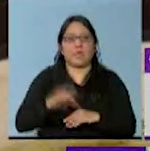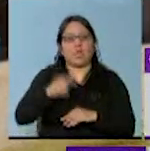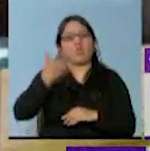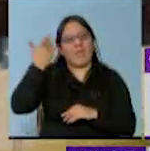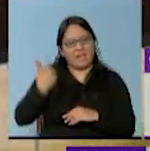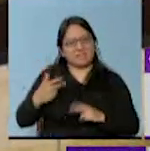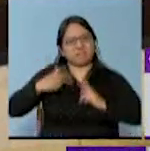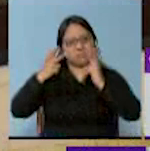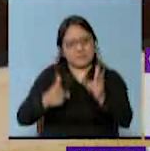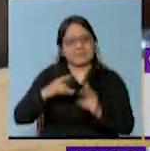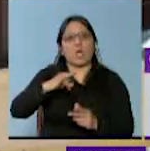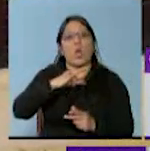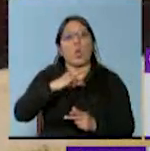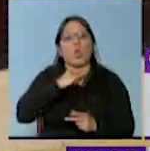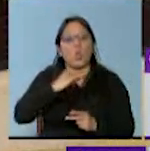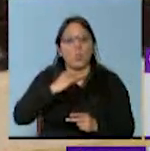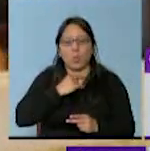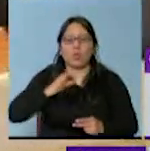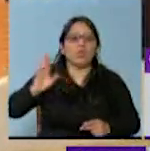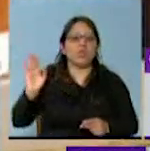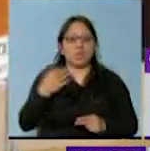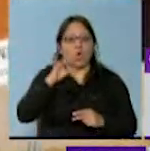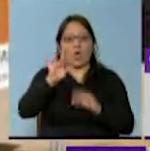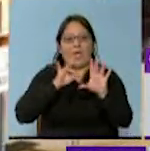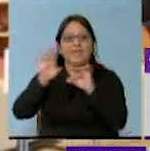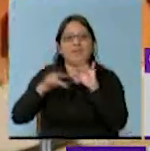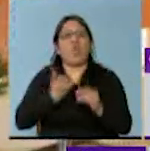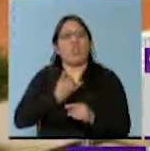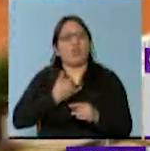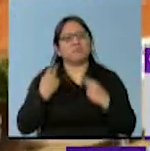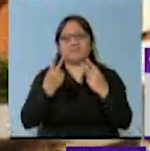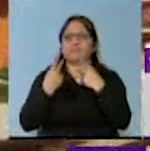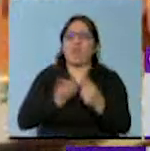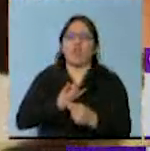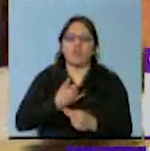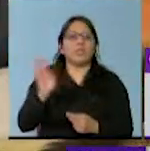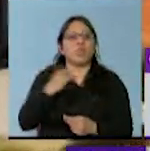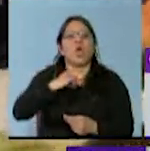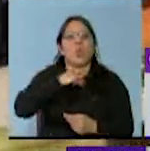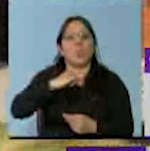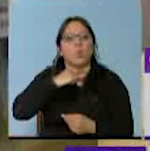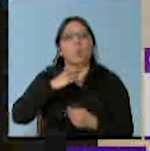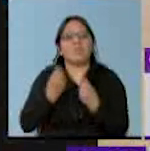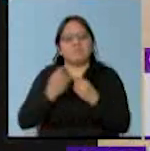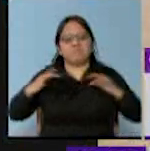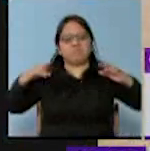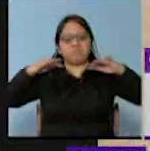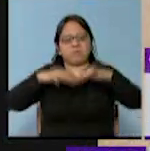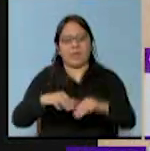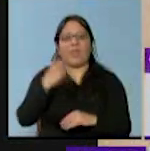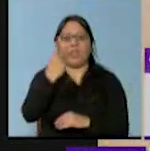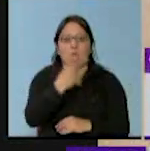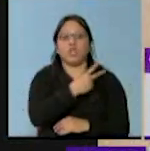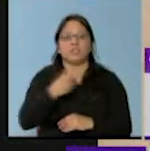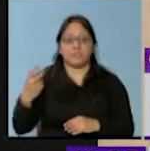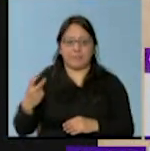ya sido si se quiere la verdad del turismo este año y sobre todo cuando tengamos los números finales respecto de lo que fueron estas dos semanas estaremos en condiciones